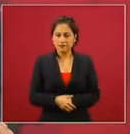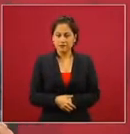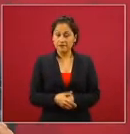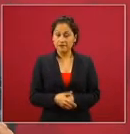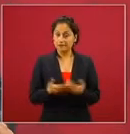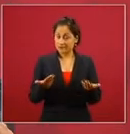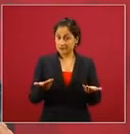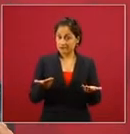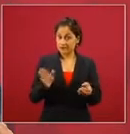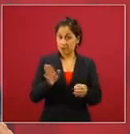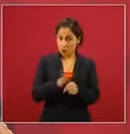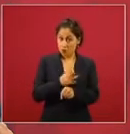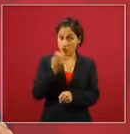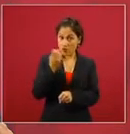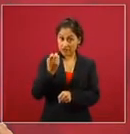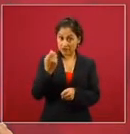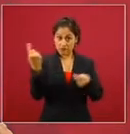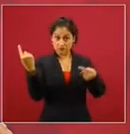Entonces, todo eso